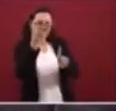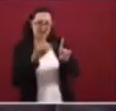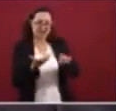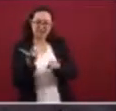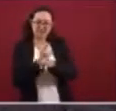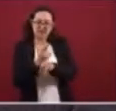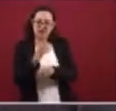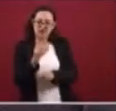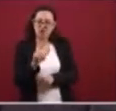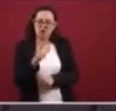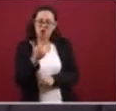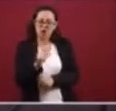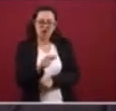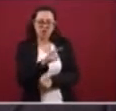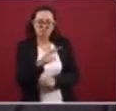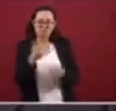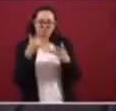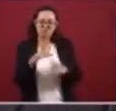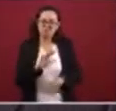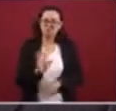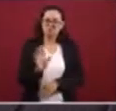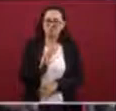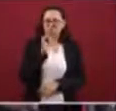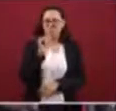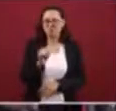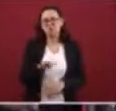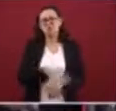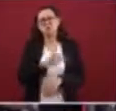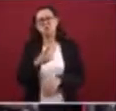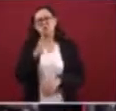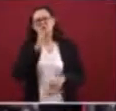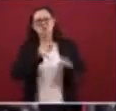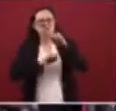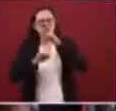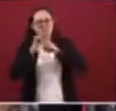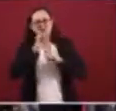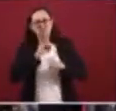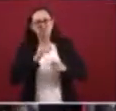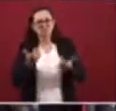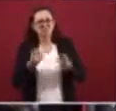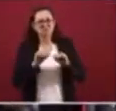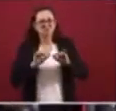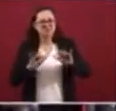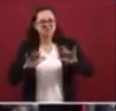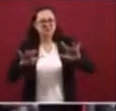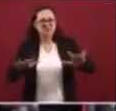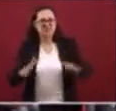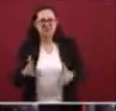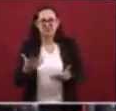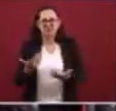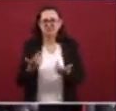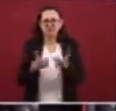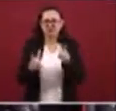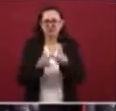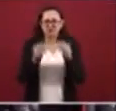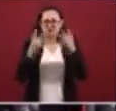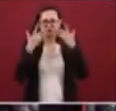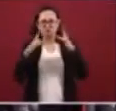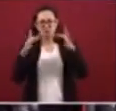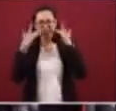licenciada. Fíjense que… ¿De dónde cree que nazcan estos rumores, presidente? Pues últimamente pues tiene muchas bajas en su gobierno. Hay